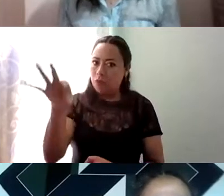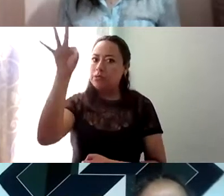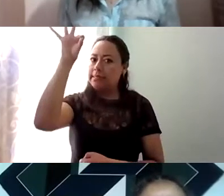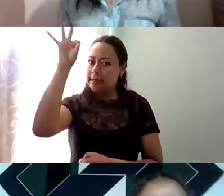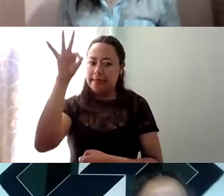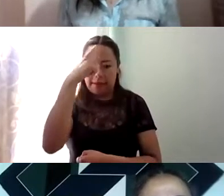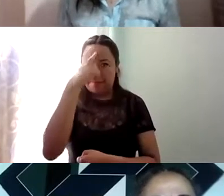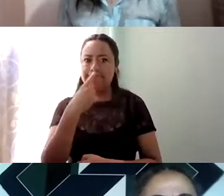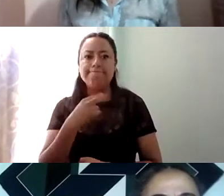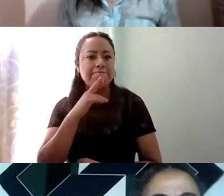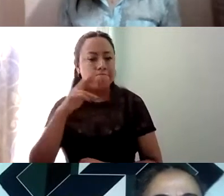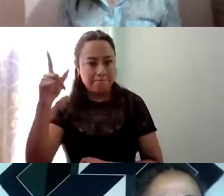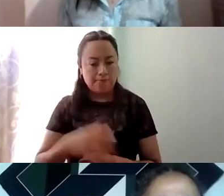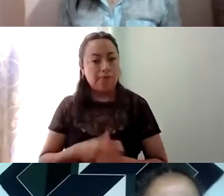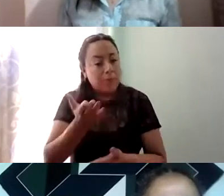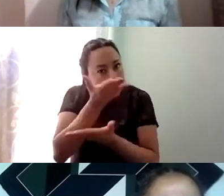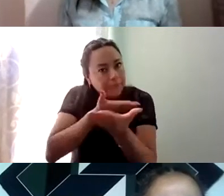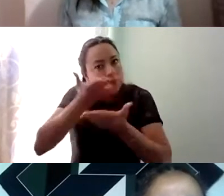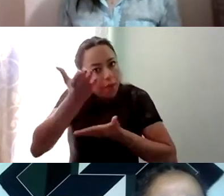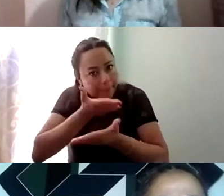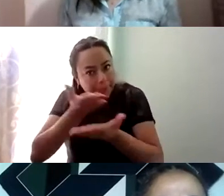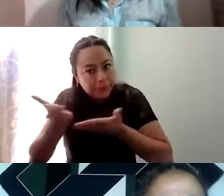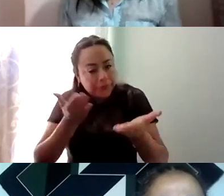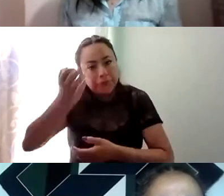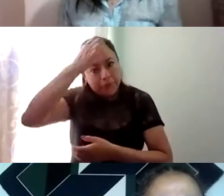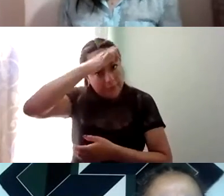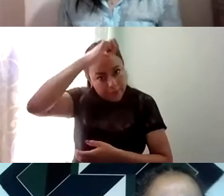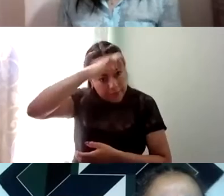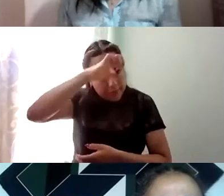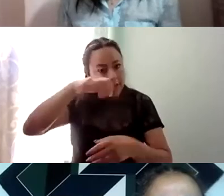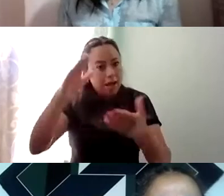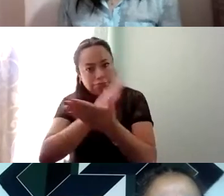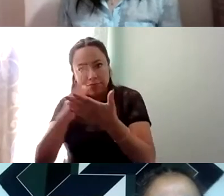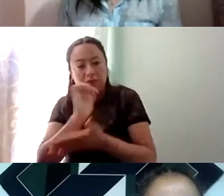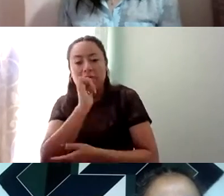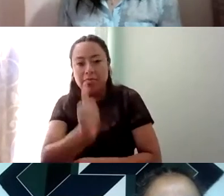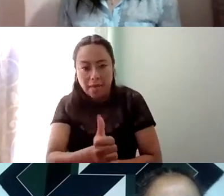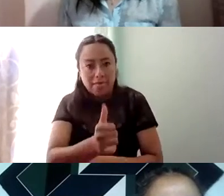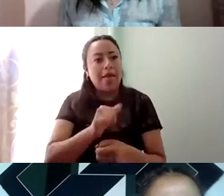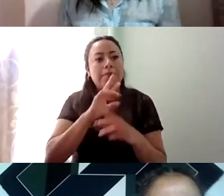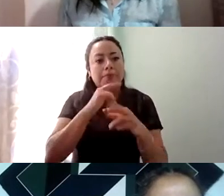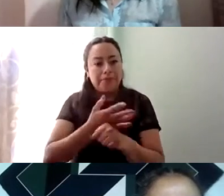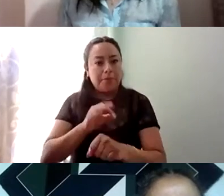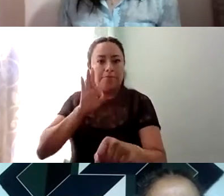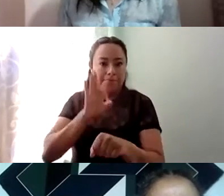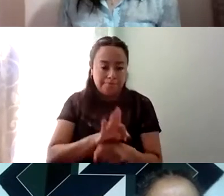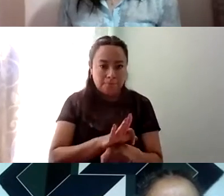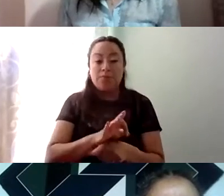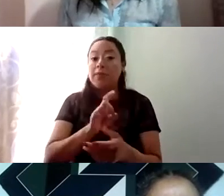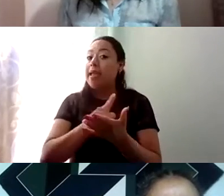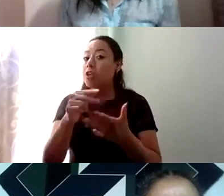aporten conocimientos, experiencia, sensibilidad e imparcialidad al organismo encargado de la protección, promoción y garantía de los derechos